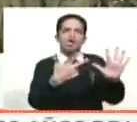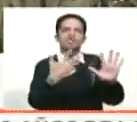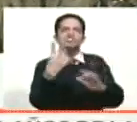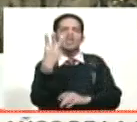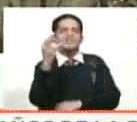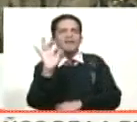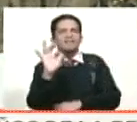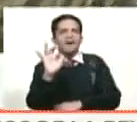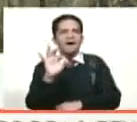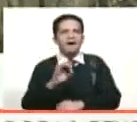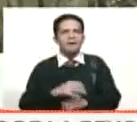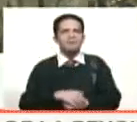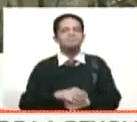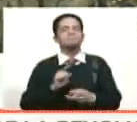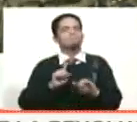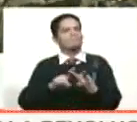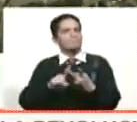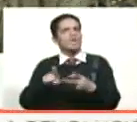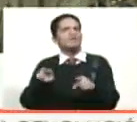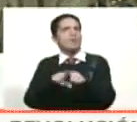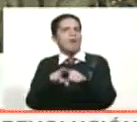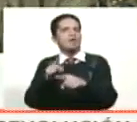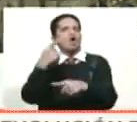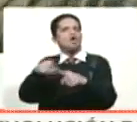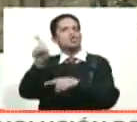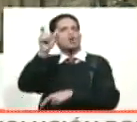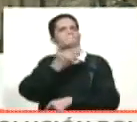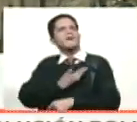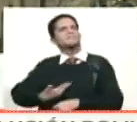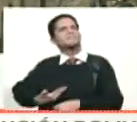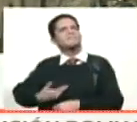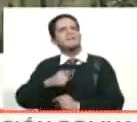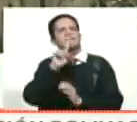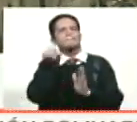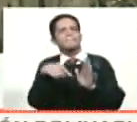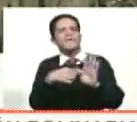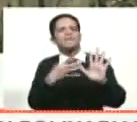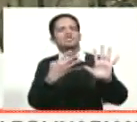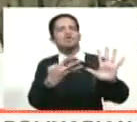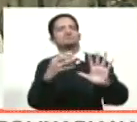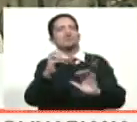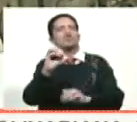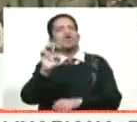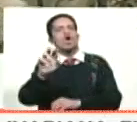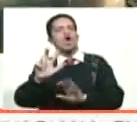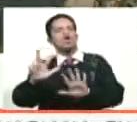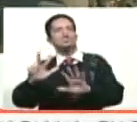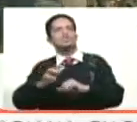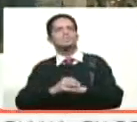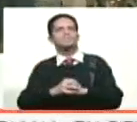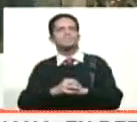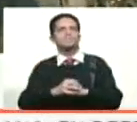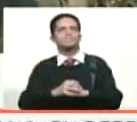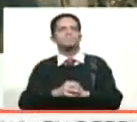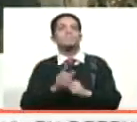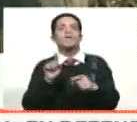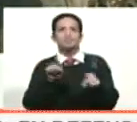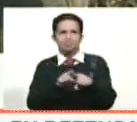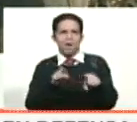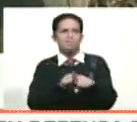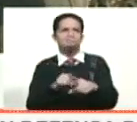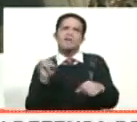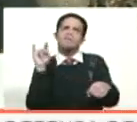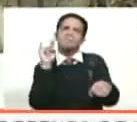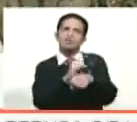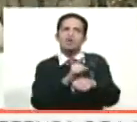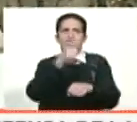como fue traicionado Cipriano Castro en 1908, como fue traicionado al pueblo el 23